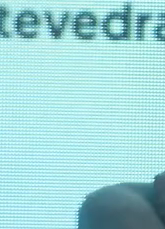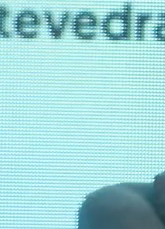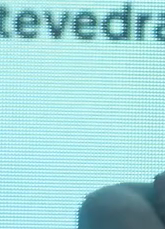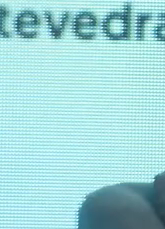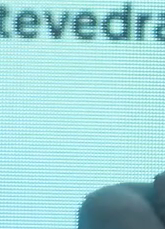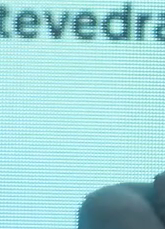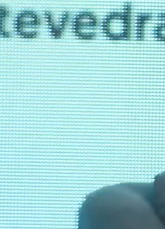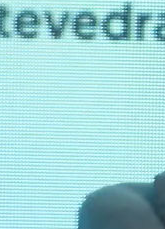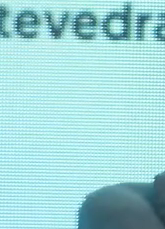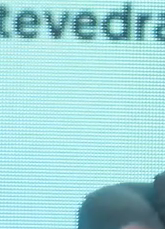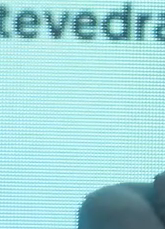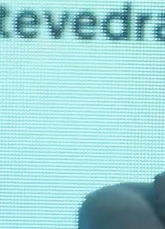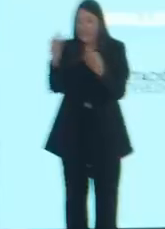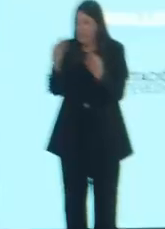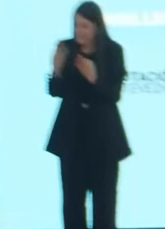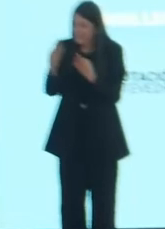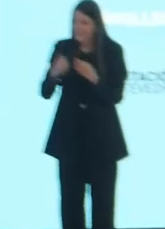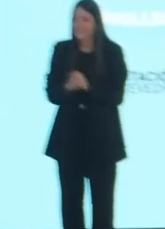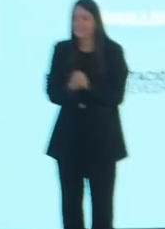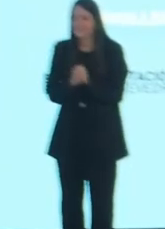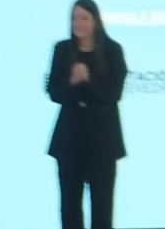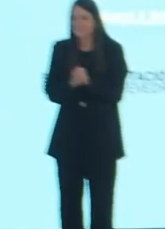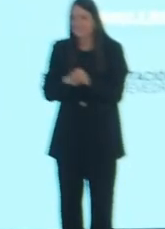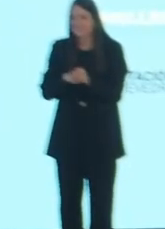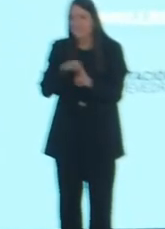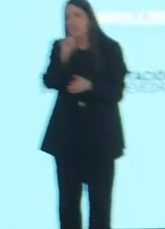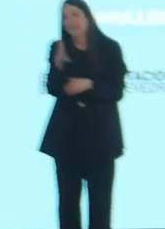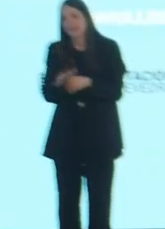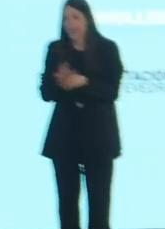relatos, esos testimonios, los recogíamos.